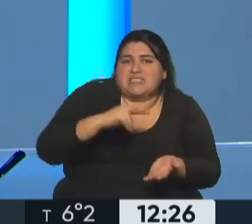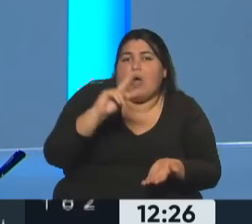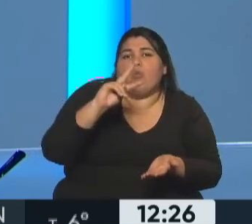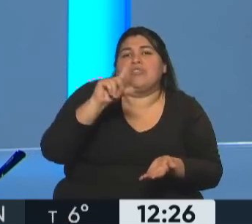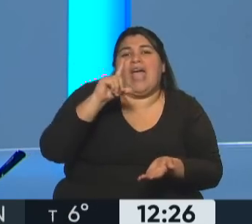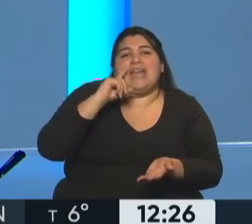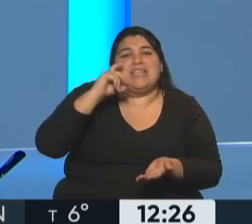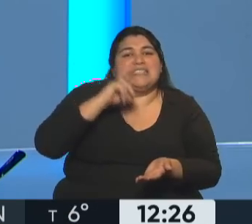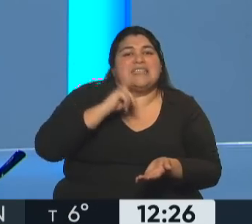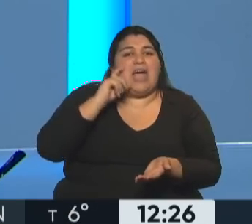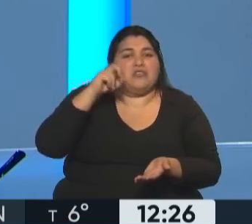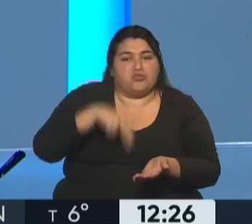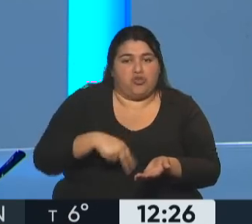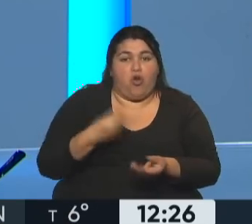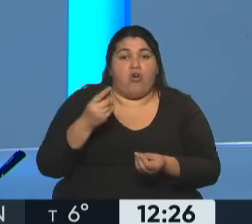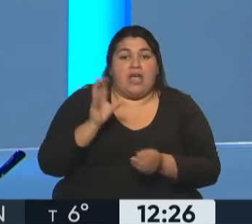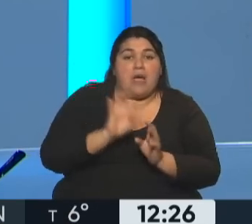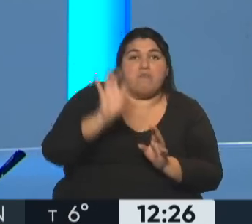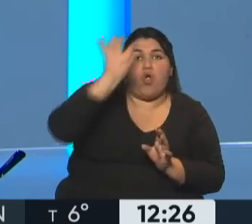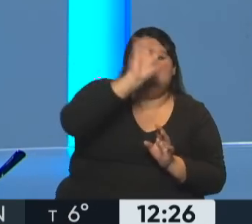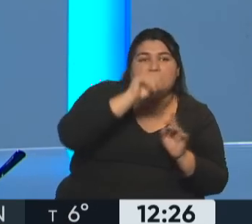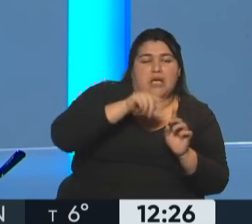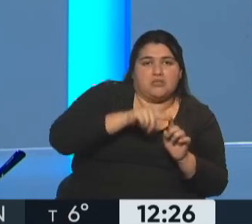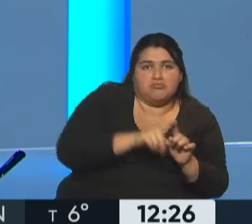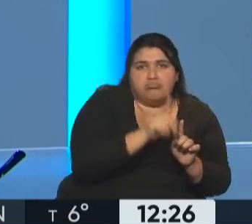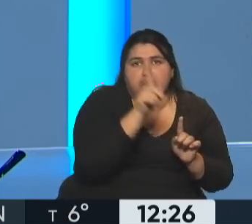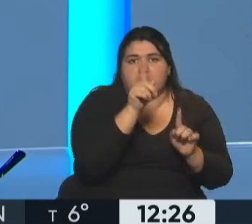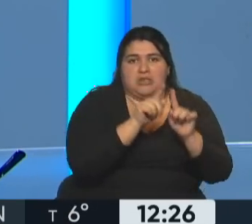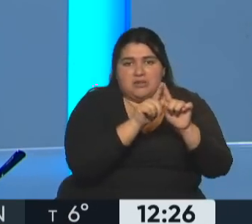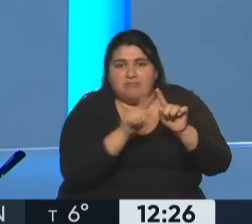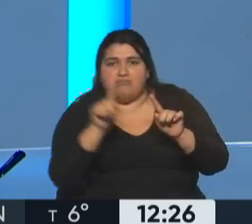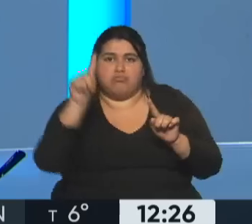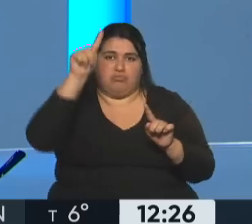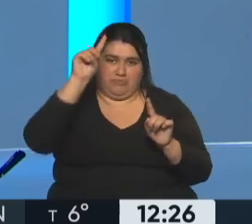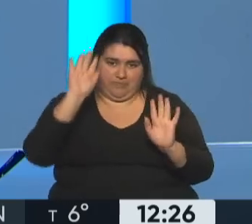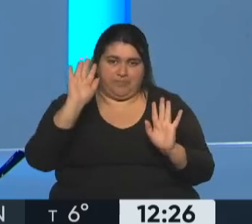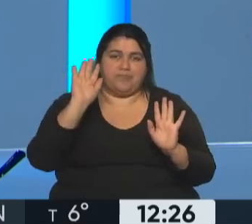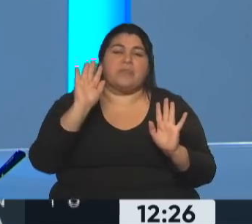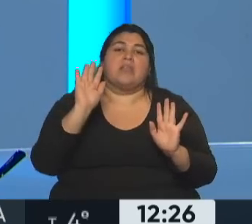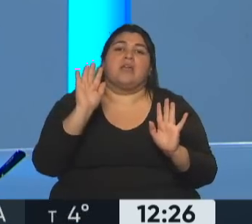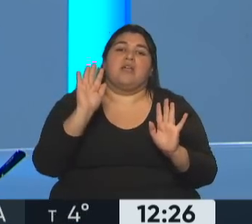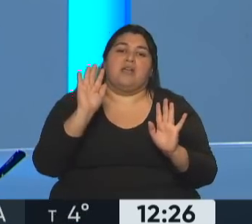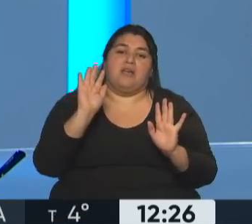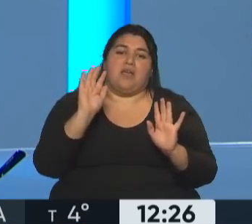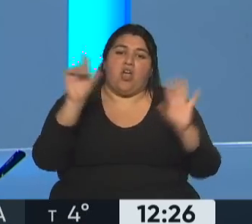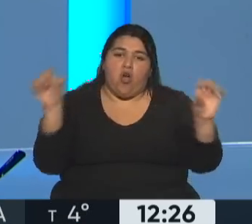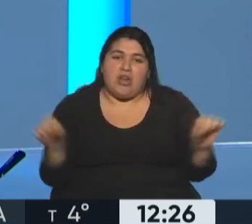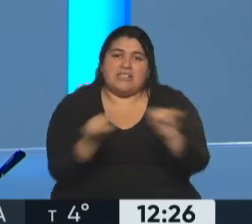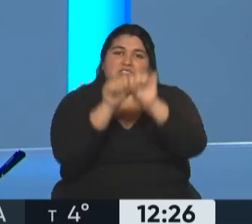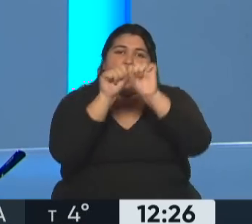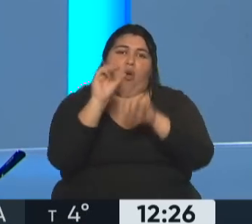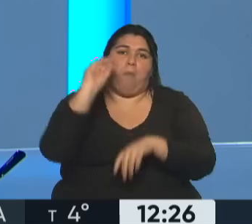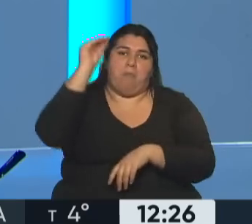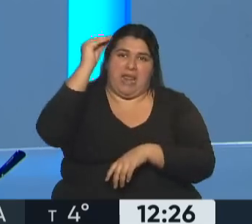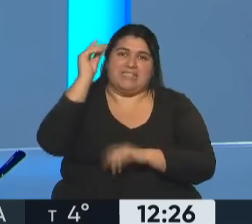norte si hacia las provincias de la mesopotamia y la probable o posterior e interconexión con brasil para